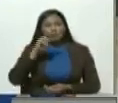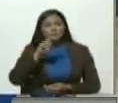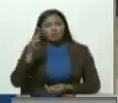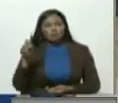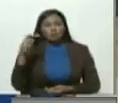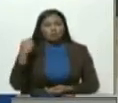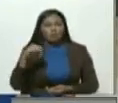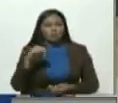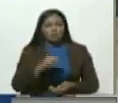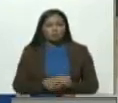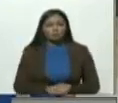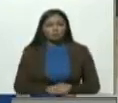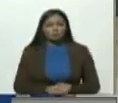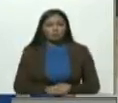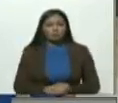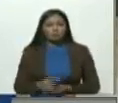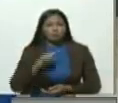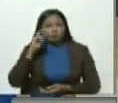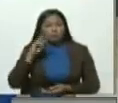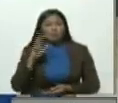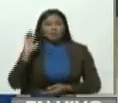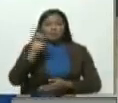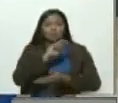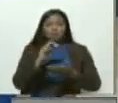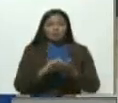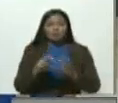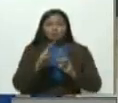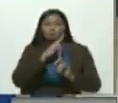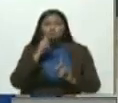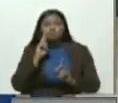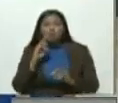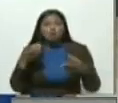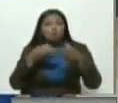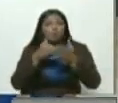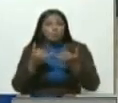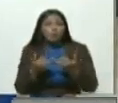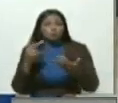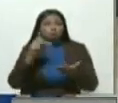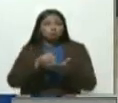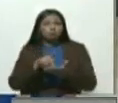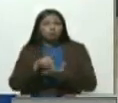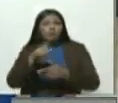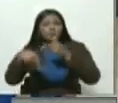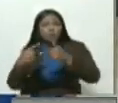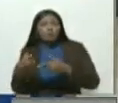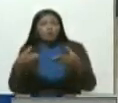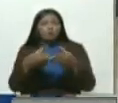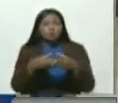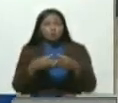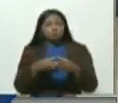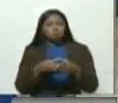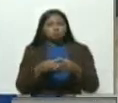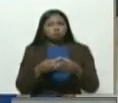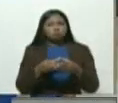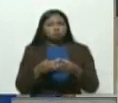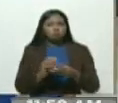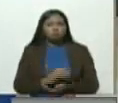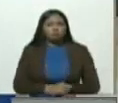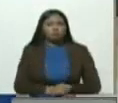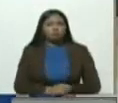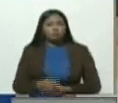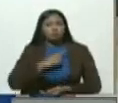de noviembre. Esta Asamblea Nacional, al nombrar este Comité Preliminar de Postulaciones y luego el Comité de Postulaciones, lo que